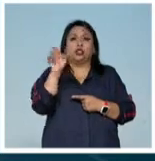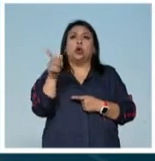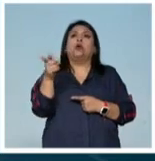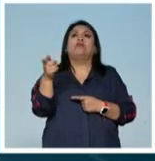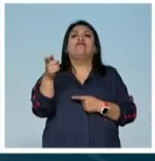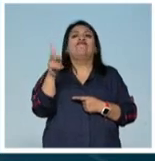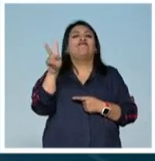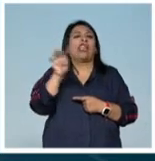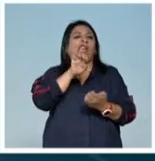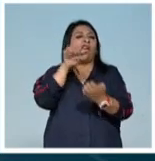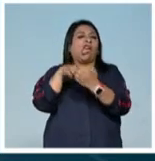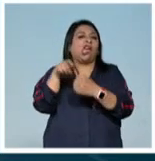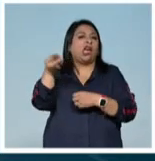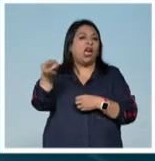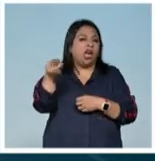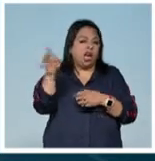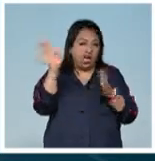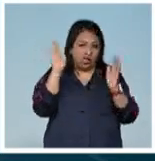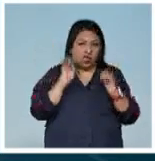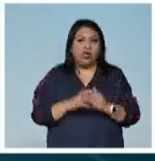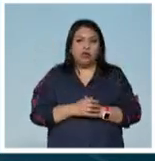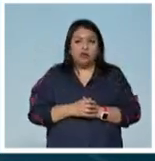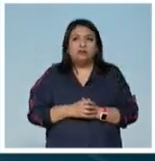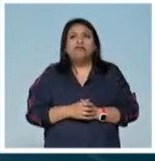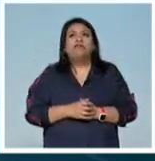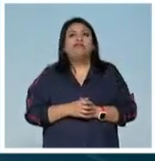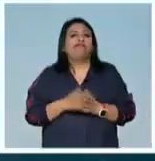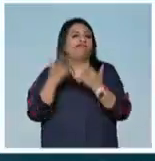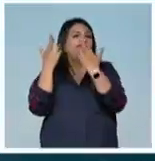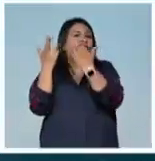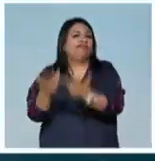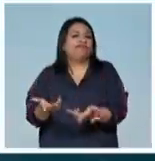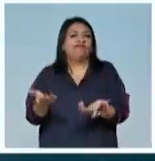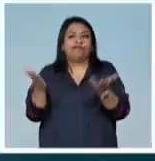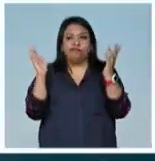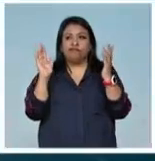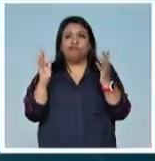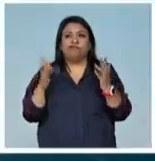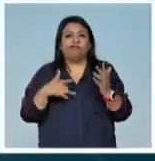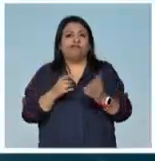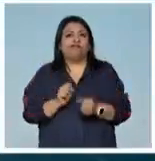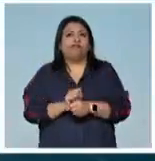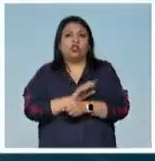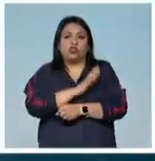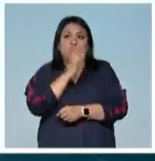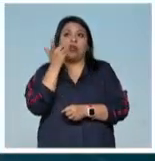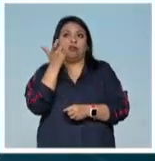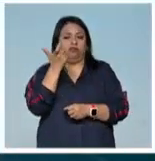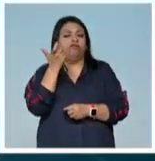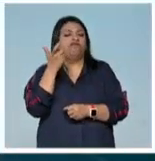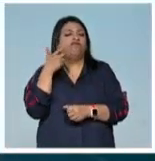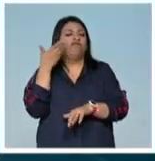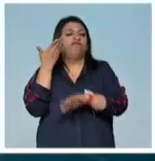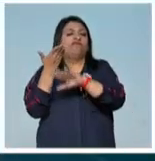transó, quien lo hizo trizas emocional y financieramente.